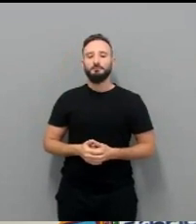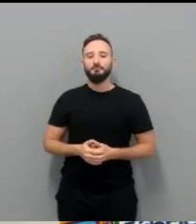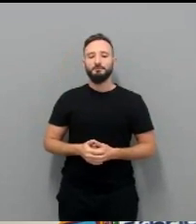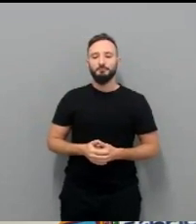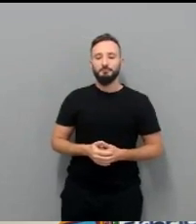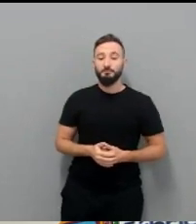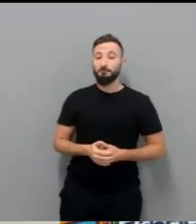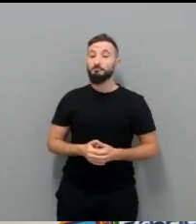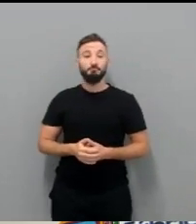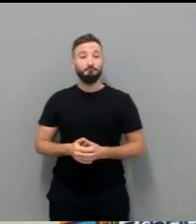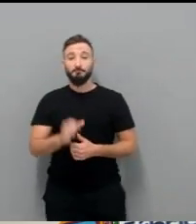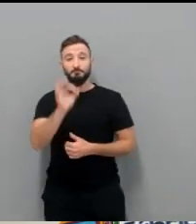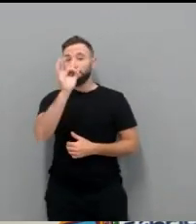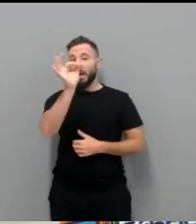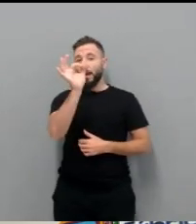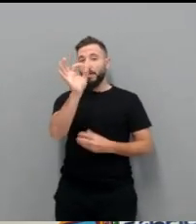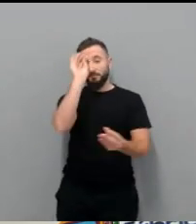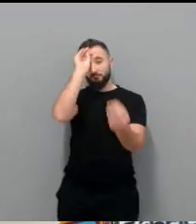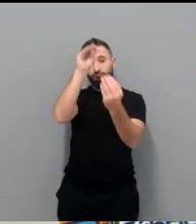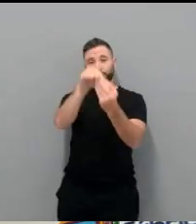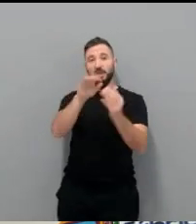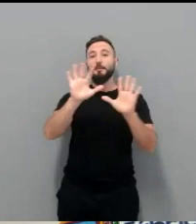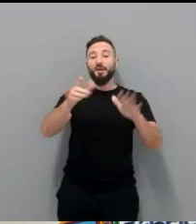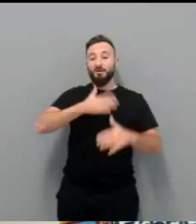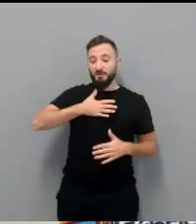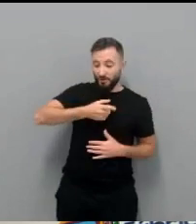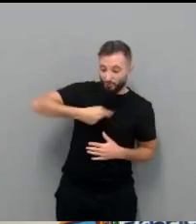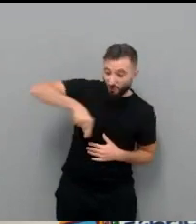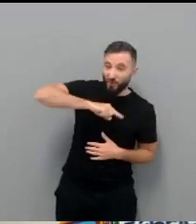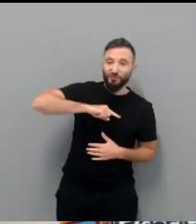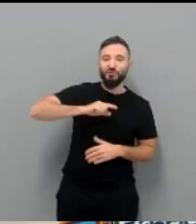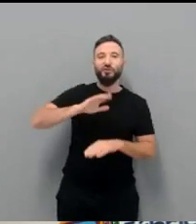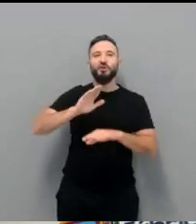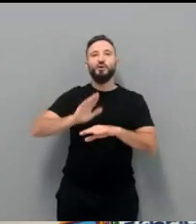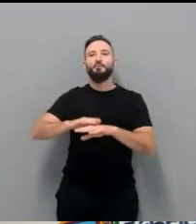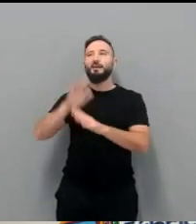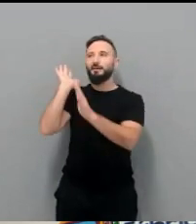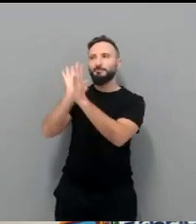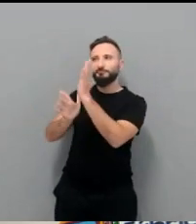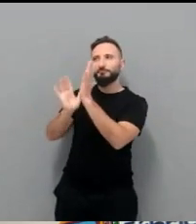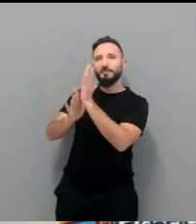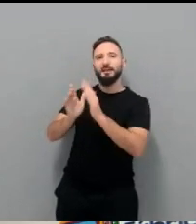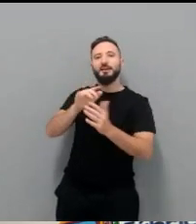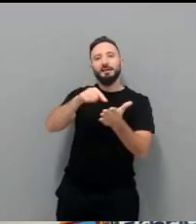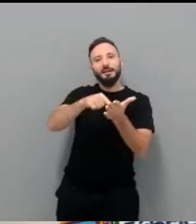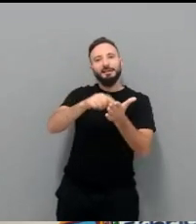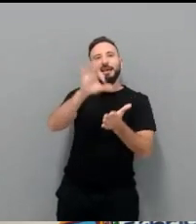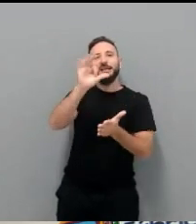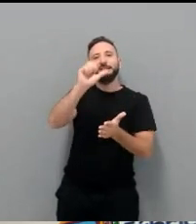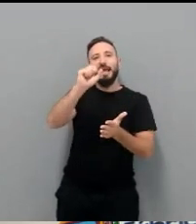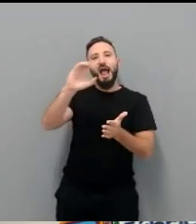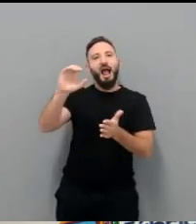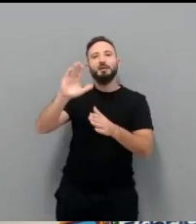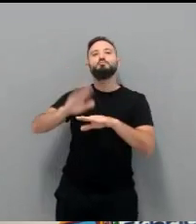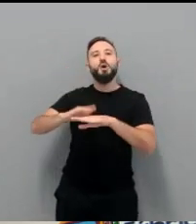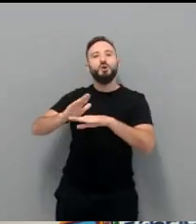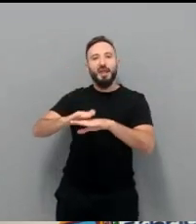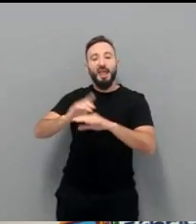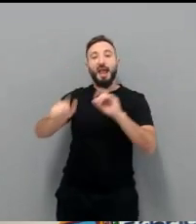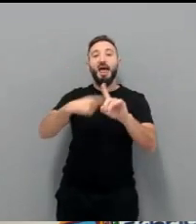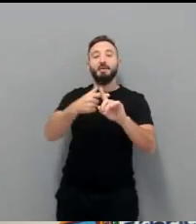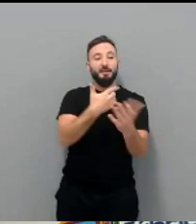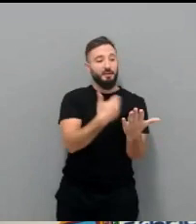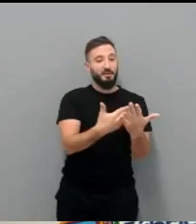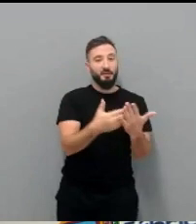Pues que es verdad, pero que ahí estamos nosotros para explicar el porqué y al final la literatura